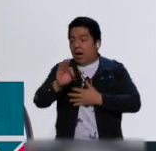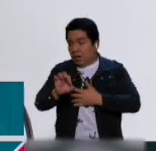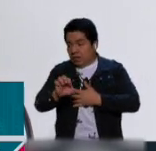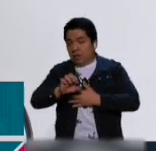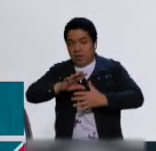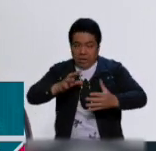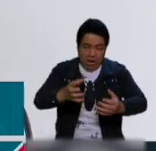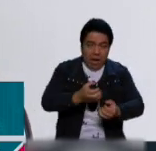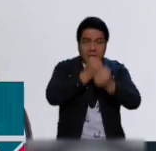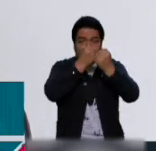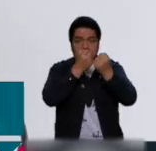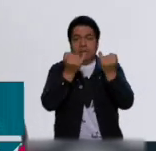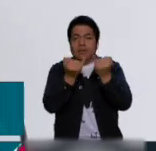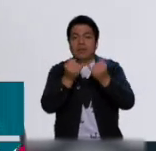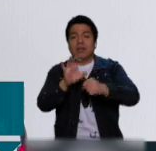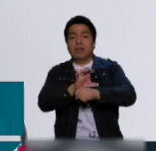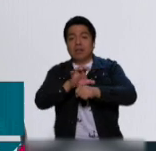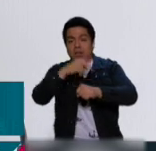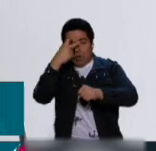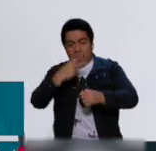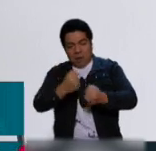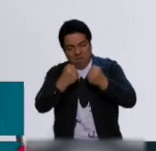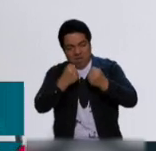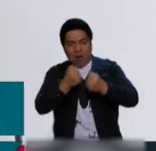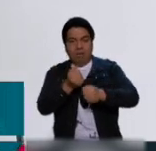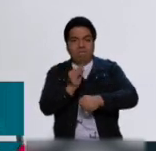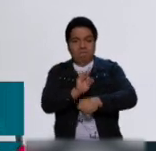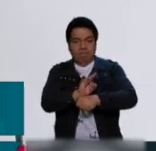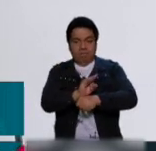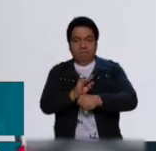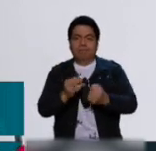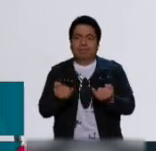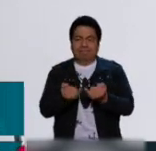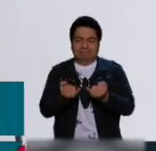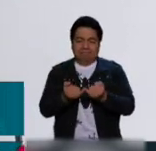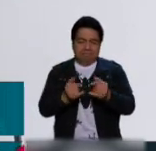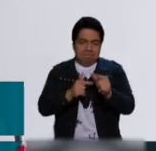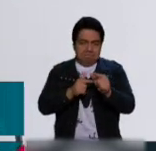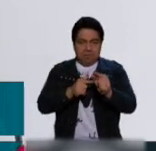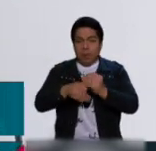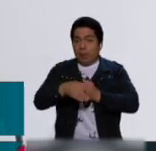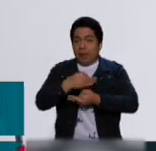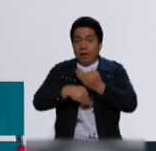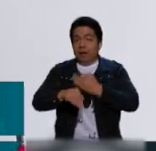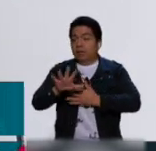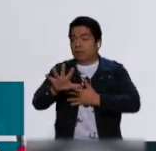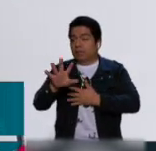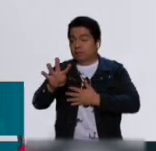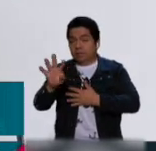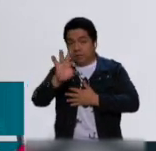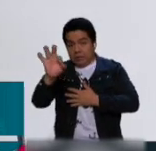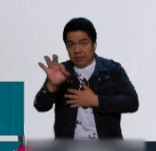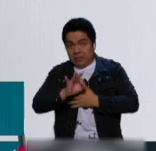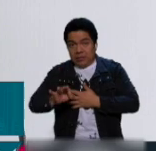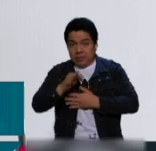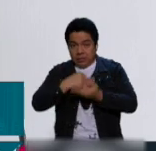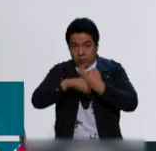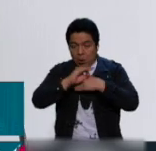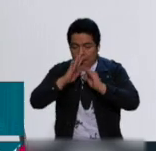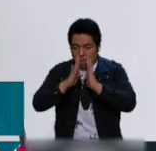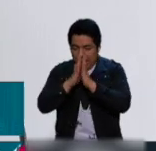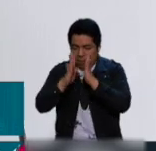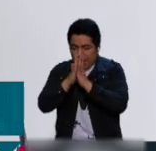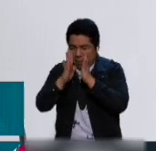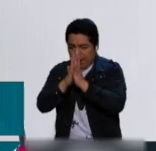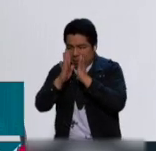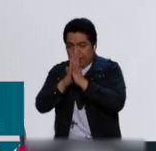y defendió la soberanía energética de México. Continuaremos fortaleciendo ese 54% de participación